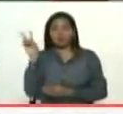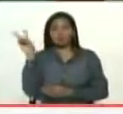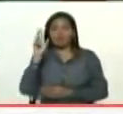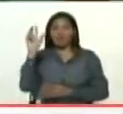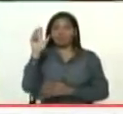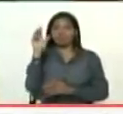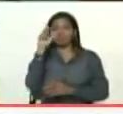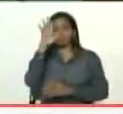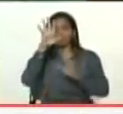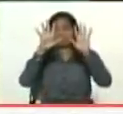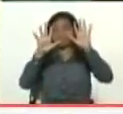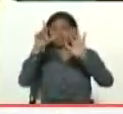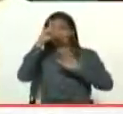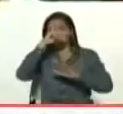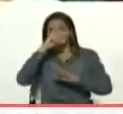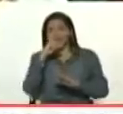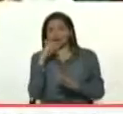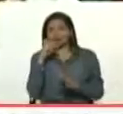10 años